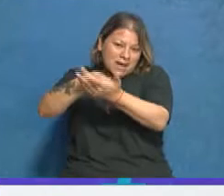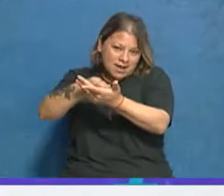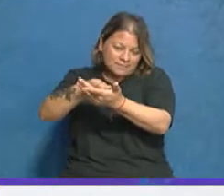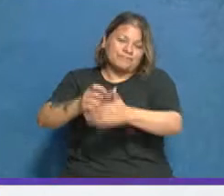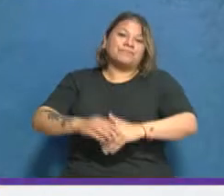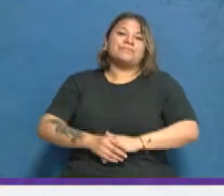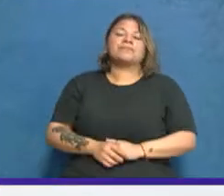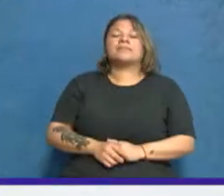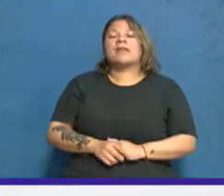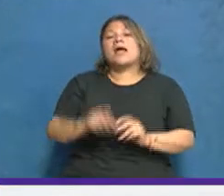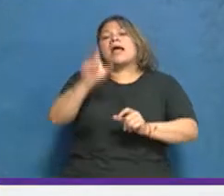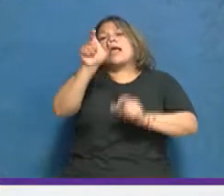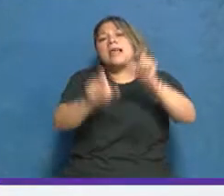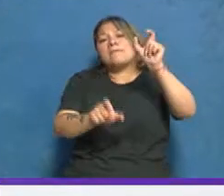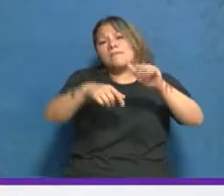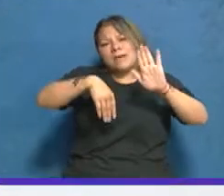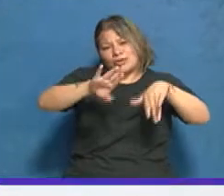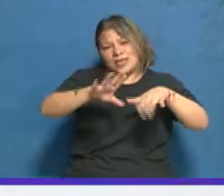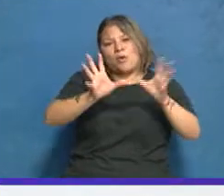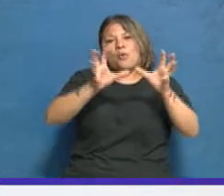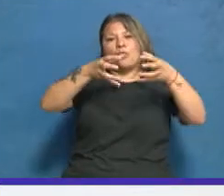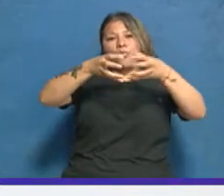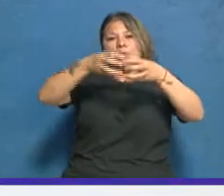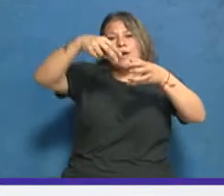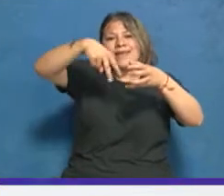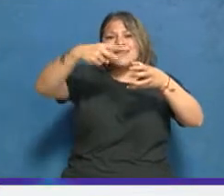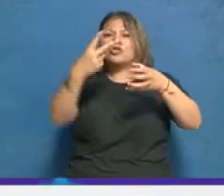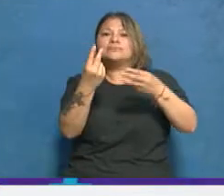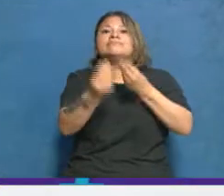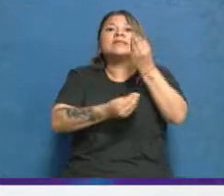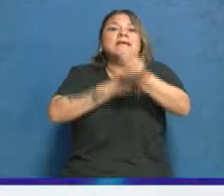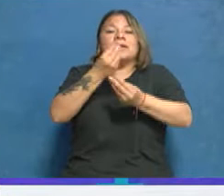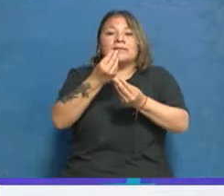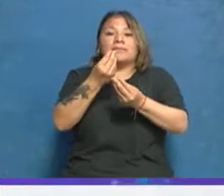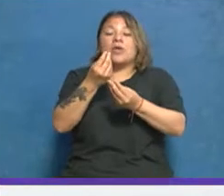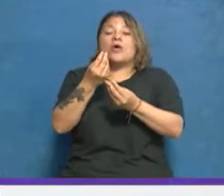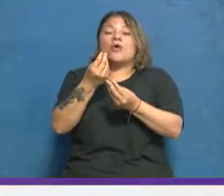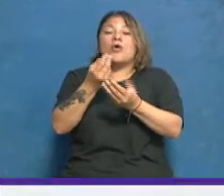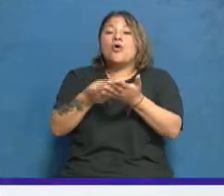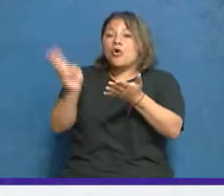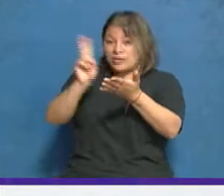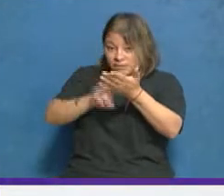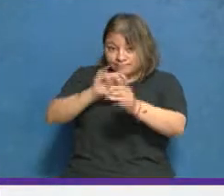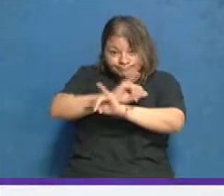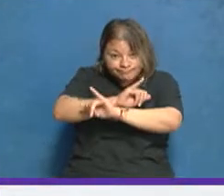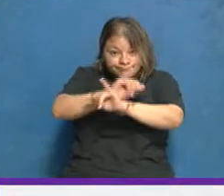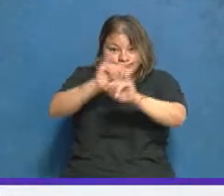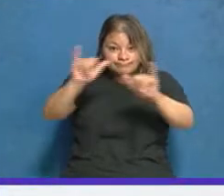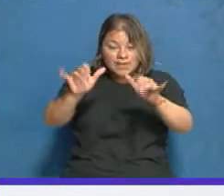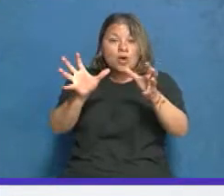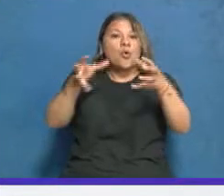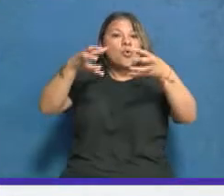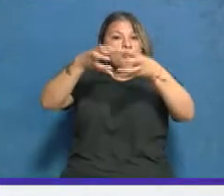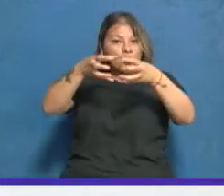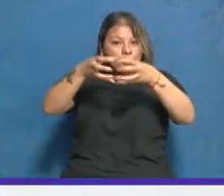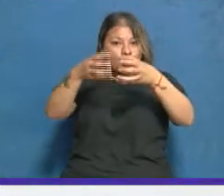la gran mayoría, que es el N2, ¿qué es lo que sucederá? Vuelvo a repetir, entonces, para el N2, para todos los